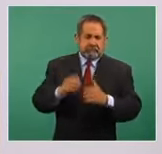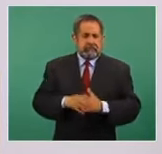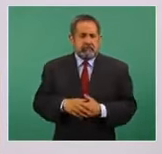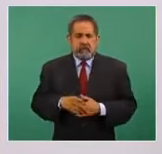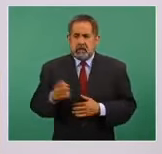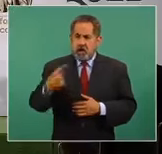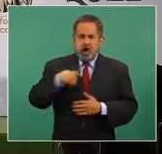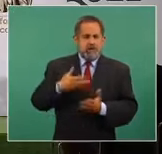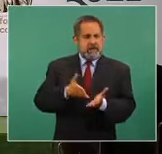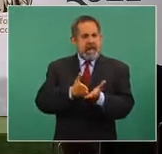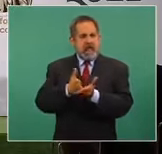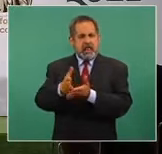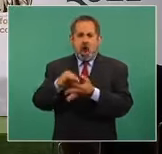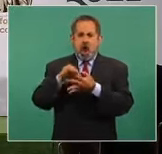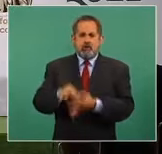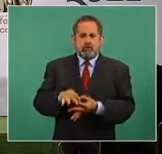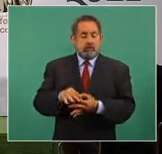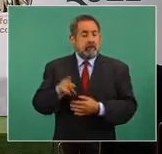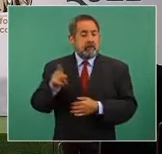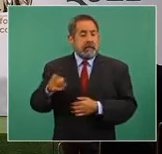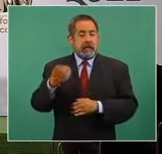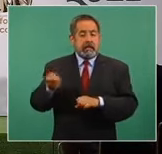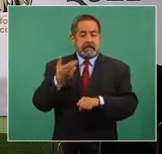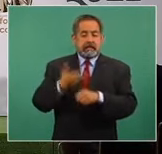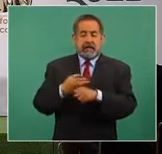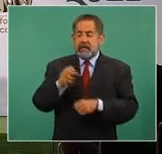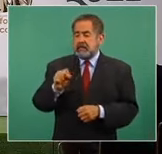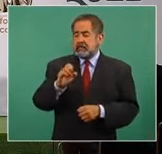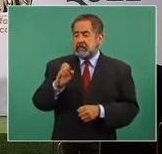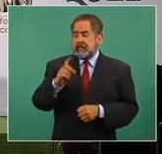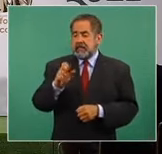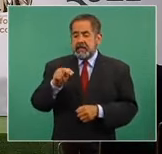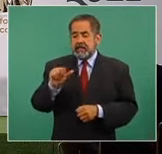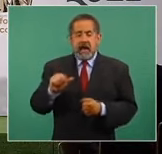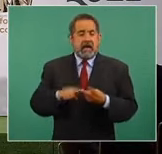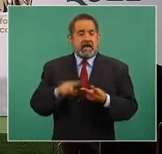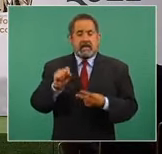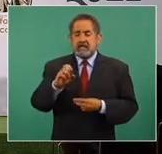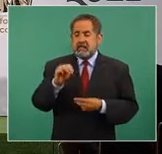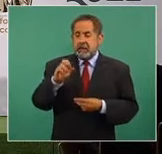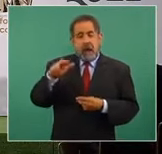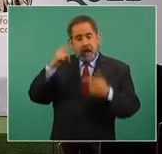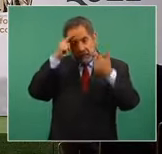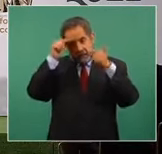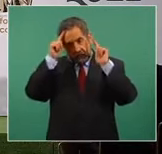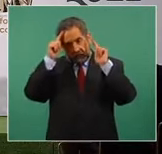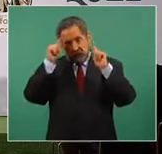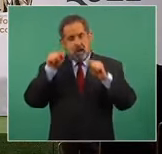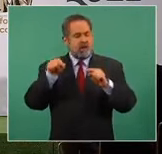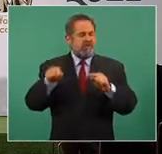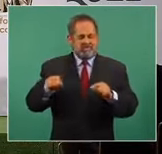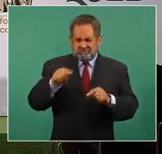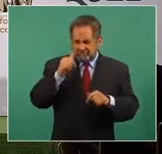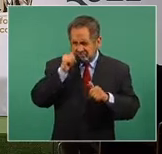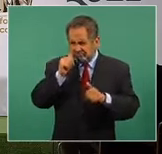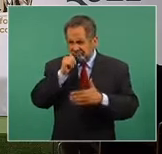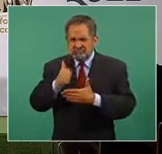lealtad de las Secretarías de Defensa y de Marina, y sin su